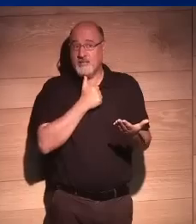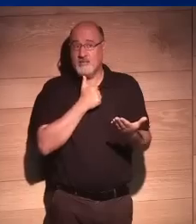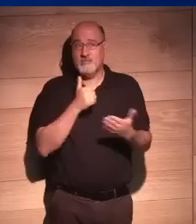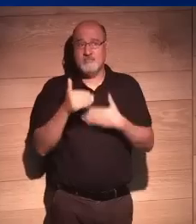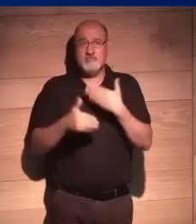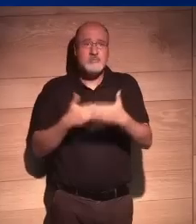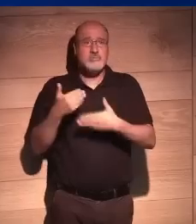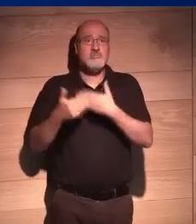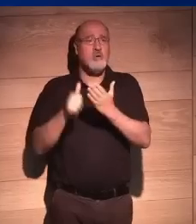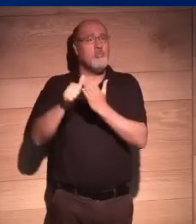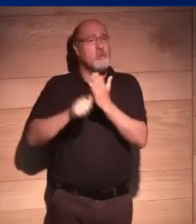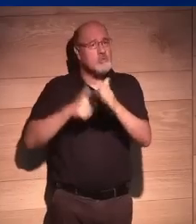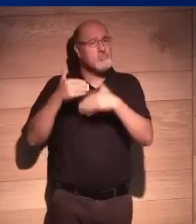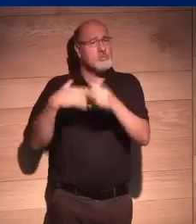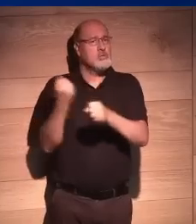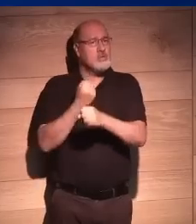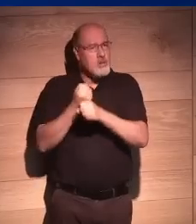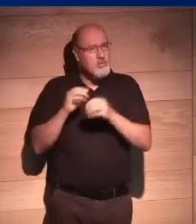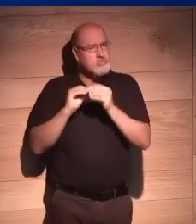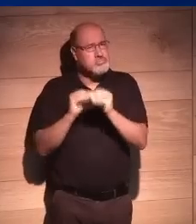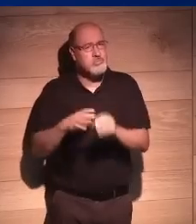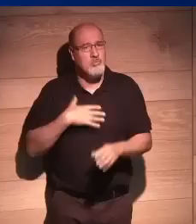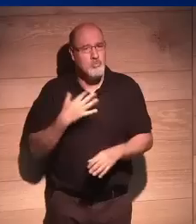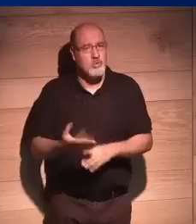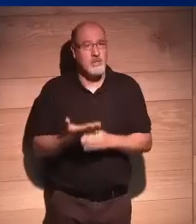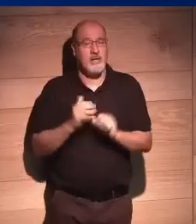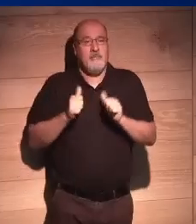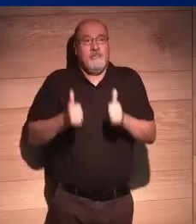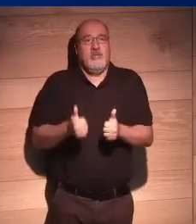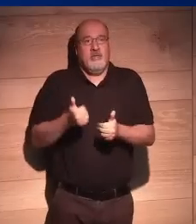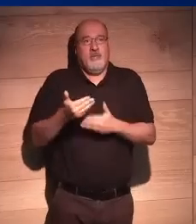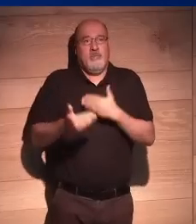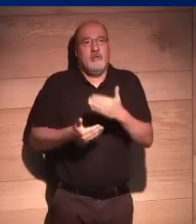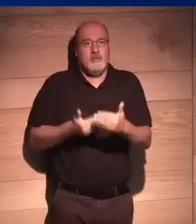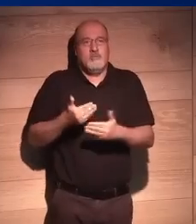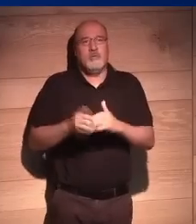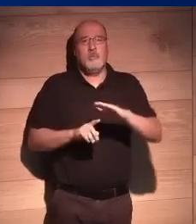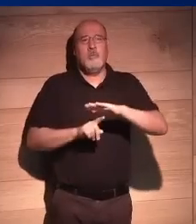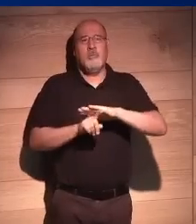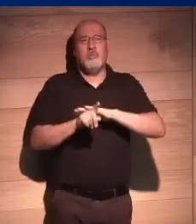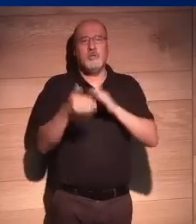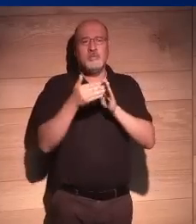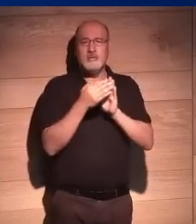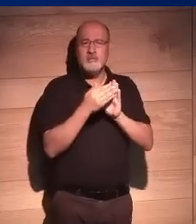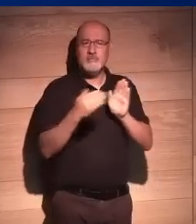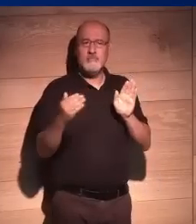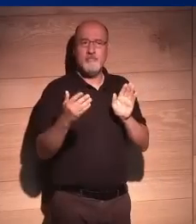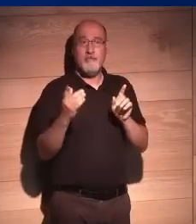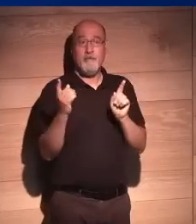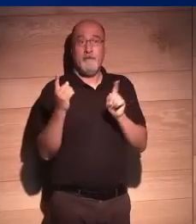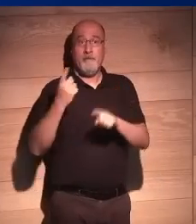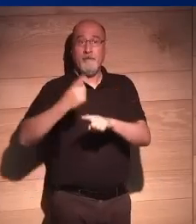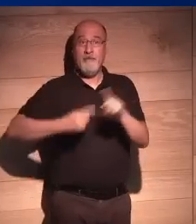Que se pueda trabajar, que se pueda sembrar un poquito, fíjate, digo a largo plazo, sino a medio